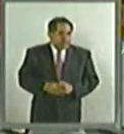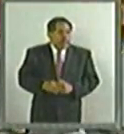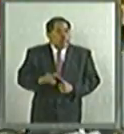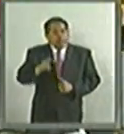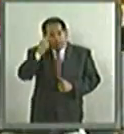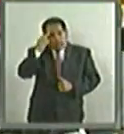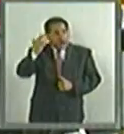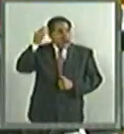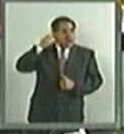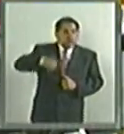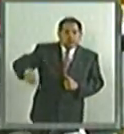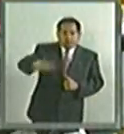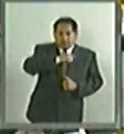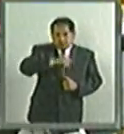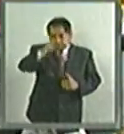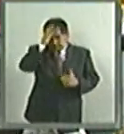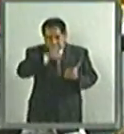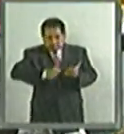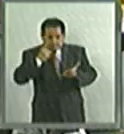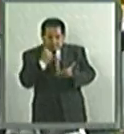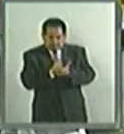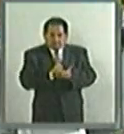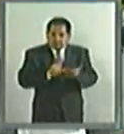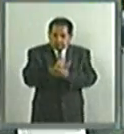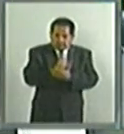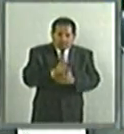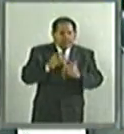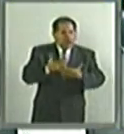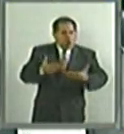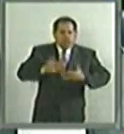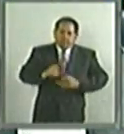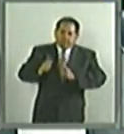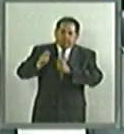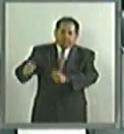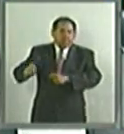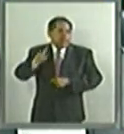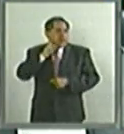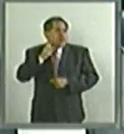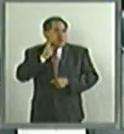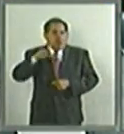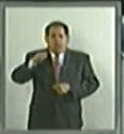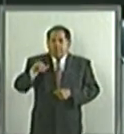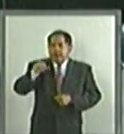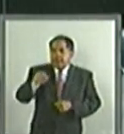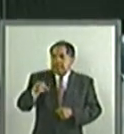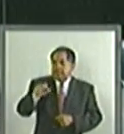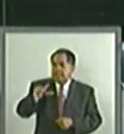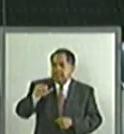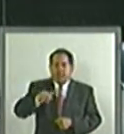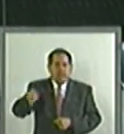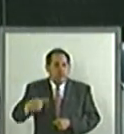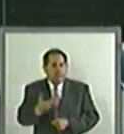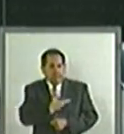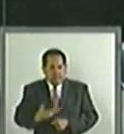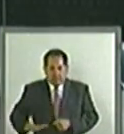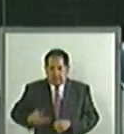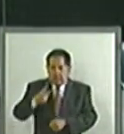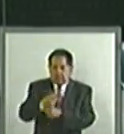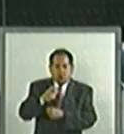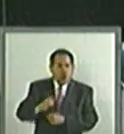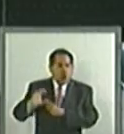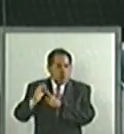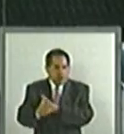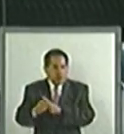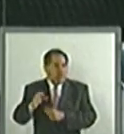del acuerdo que norma esta ceremonia, tiene la palabra la diputada Marisela Contreras Julián, presidenta de la segunda comisión de